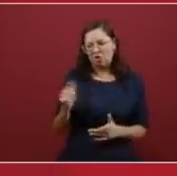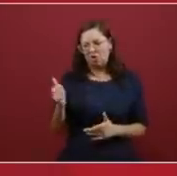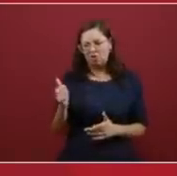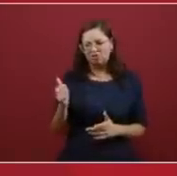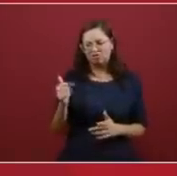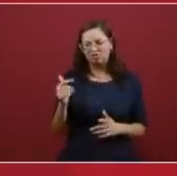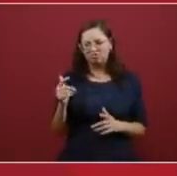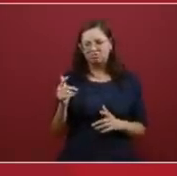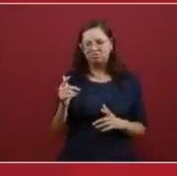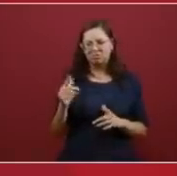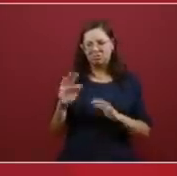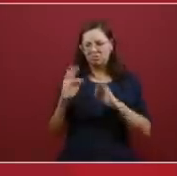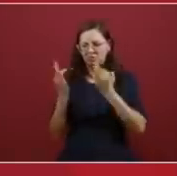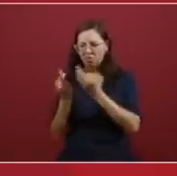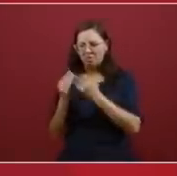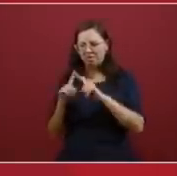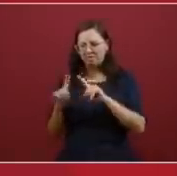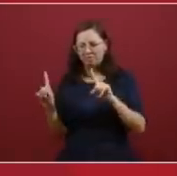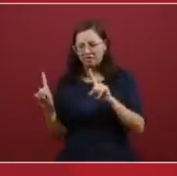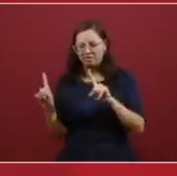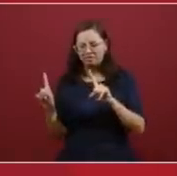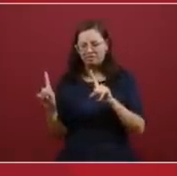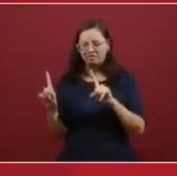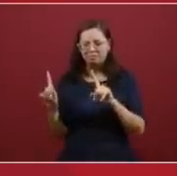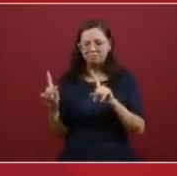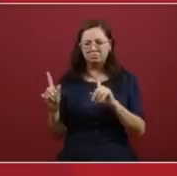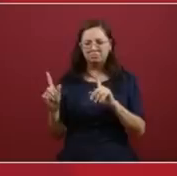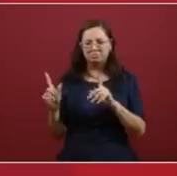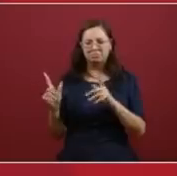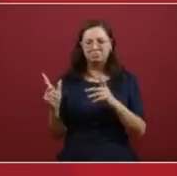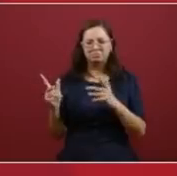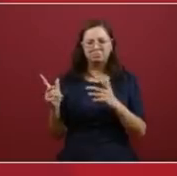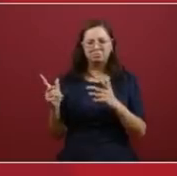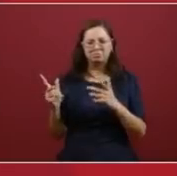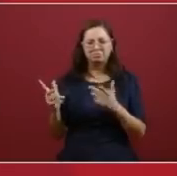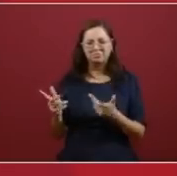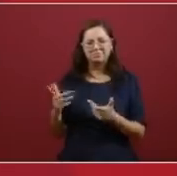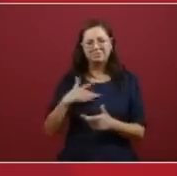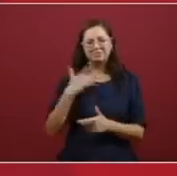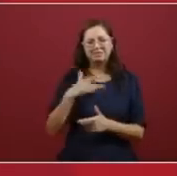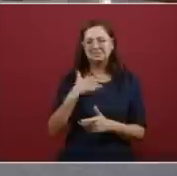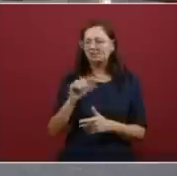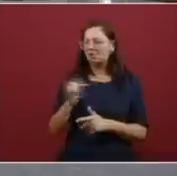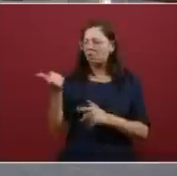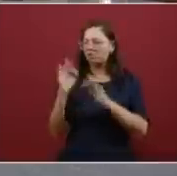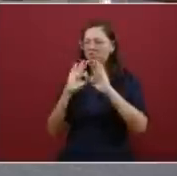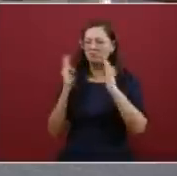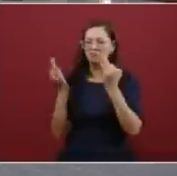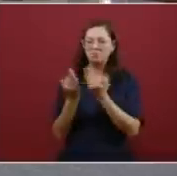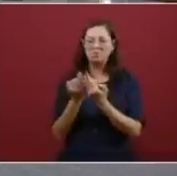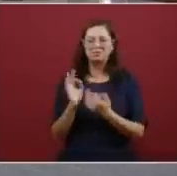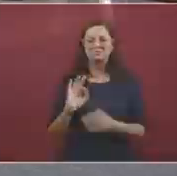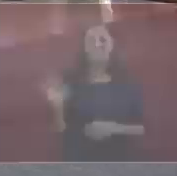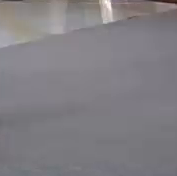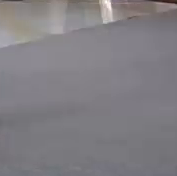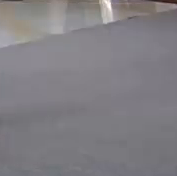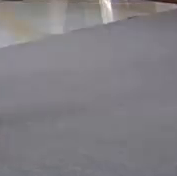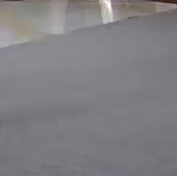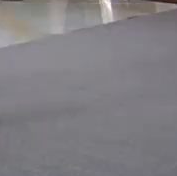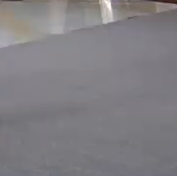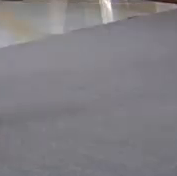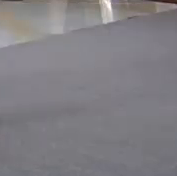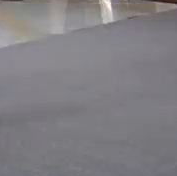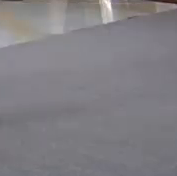o que las otras medidas no son tan eficaces como las de